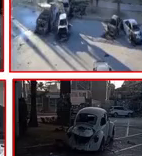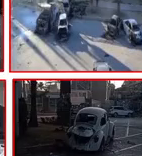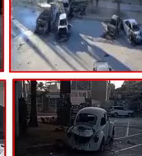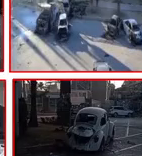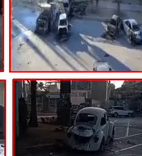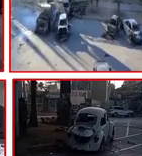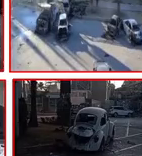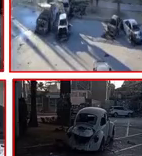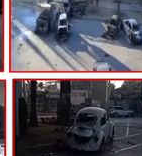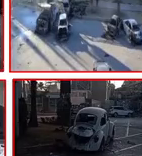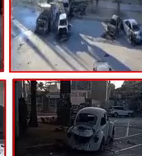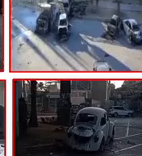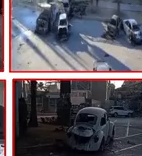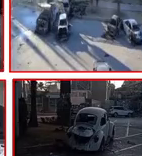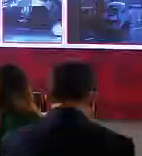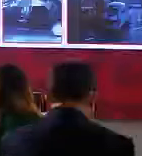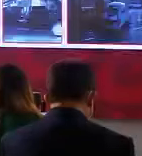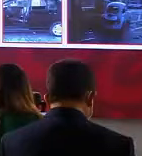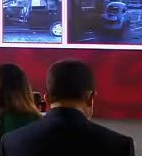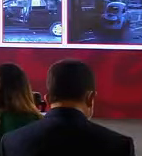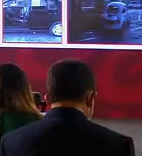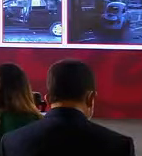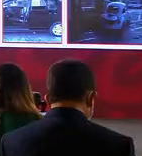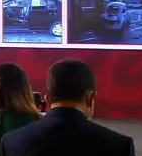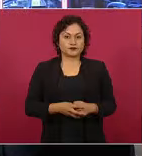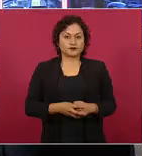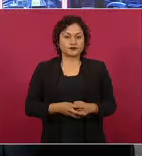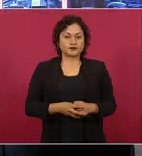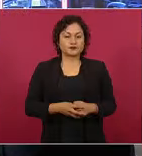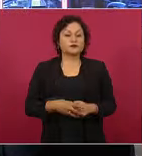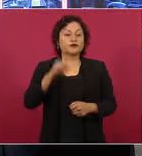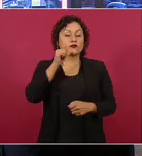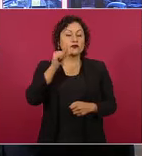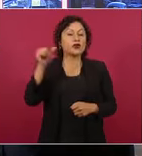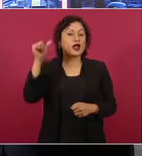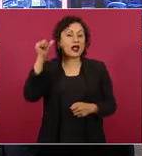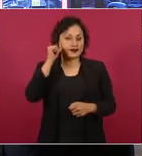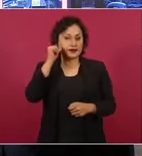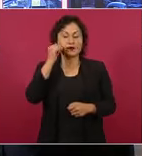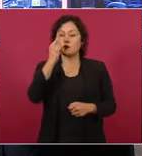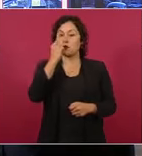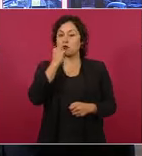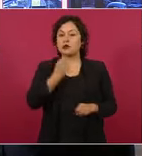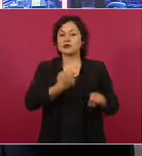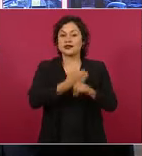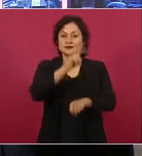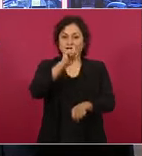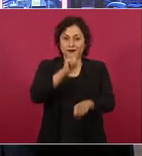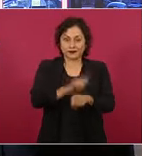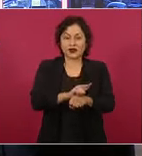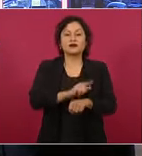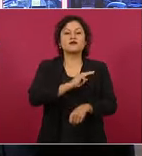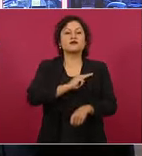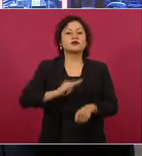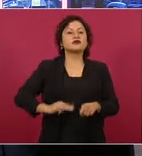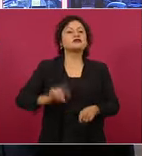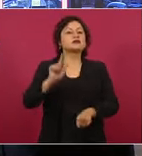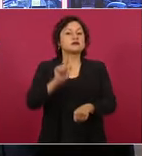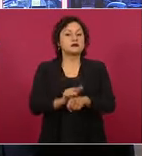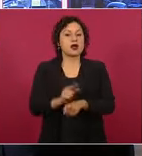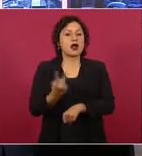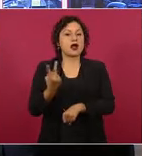por parte de la Policía Municipal y la Policía Estatal de Hidalgo a 10 personas vinculados